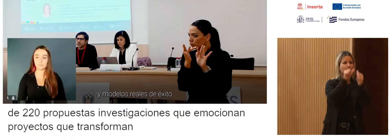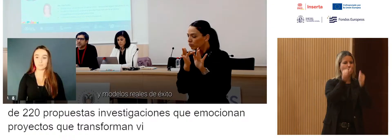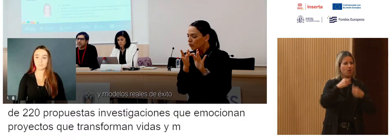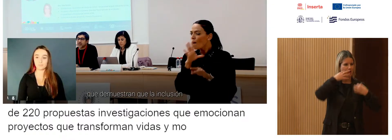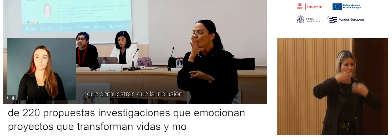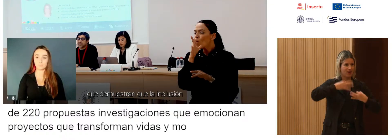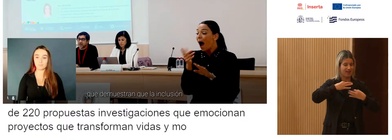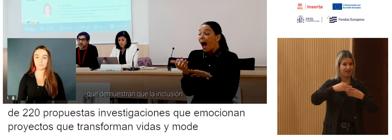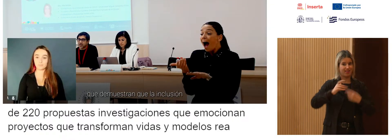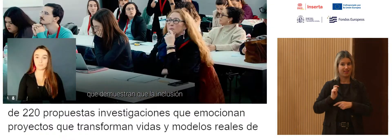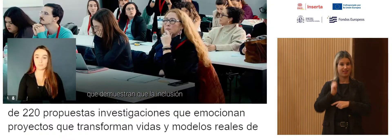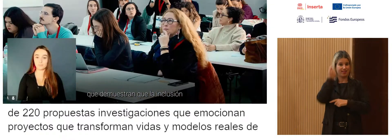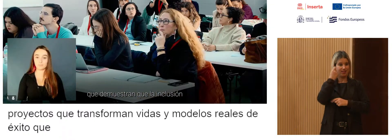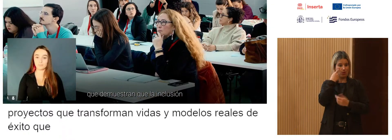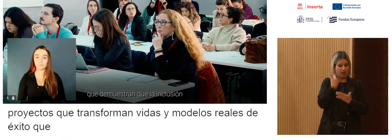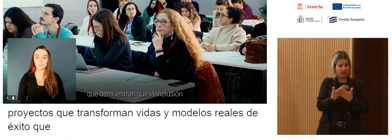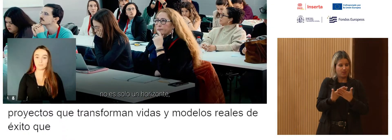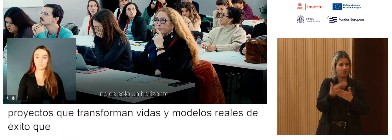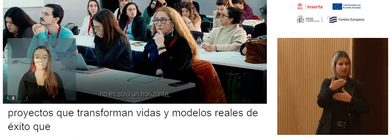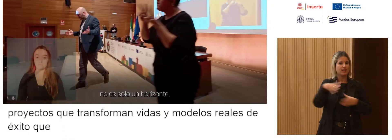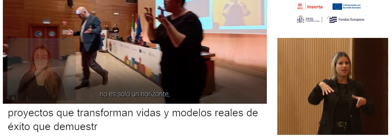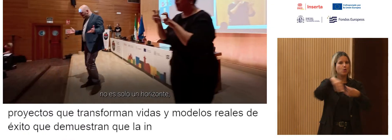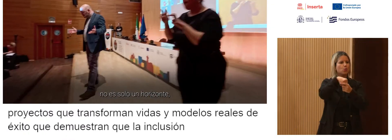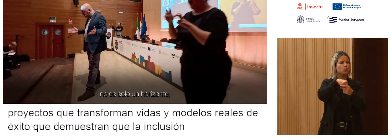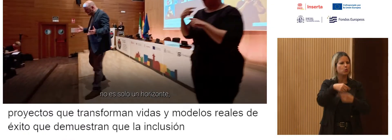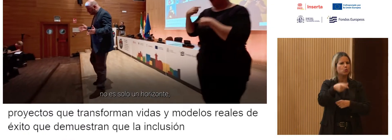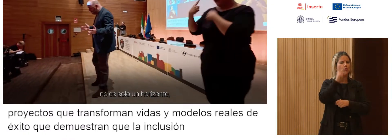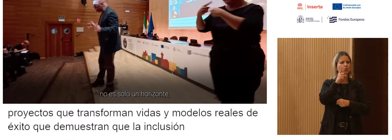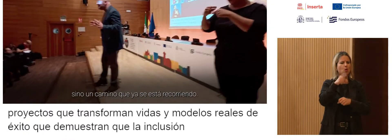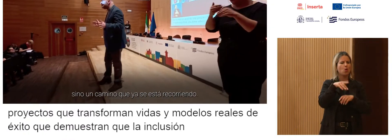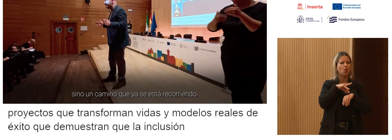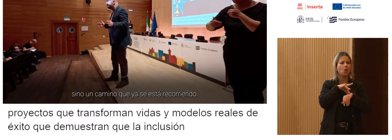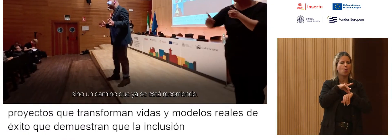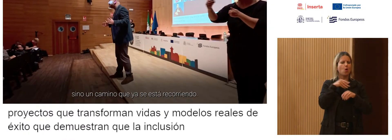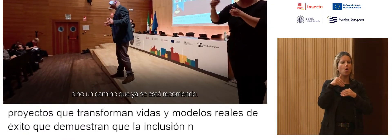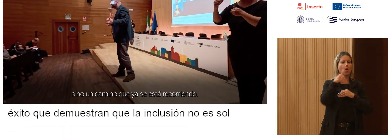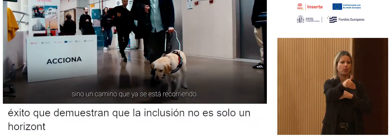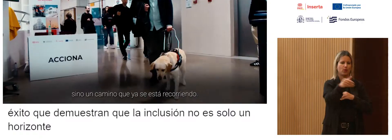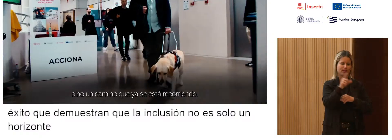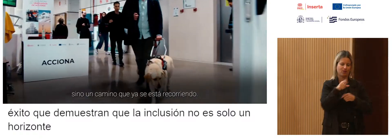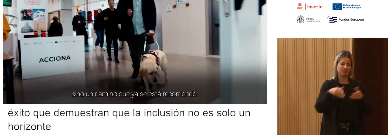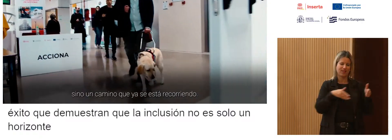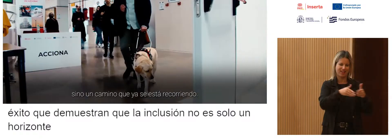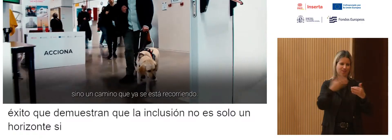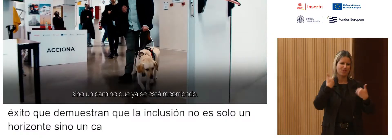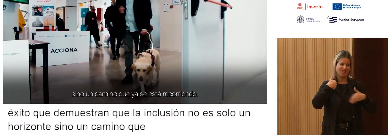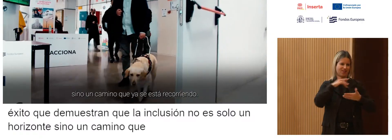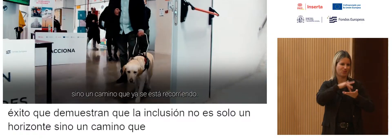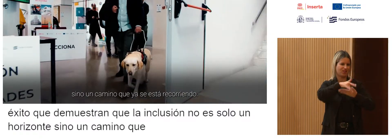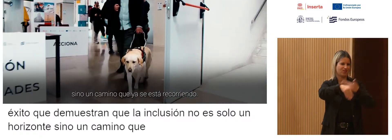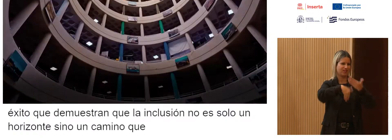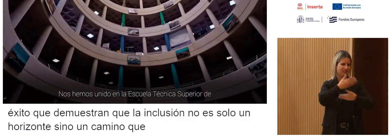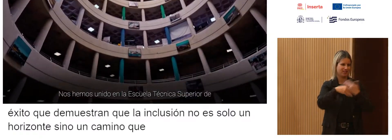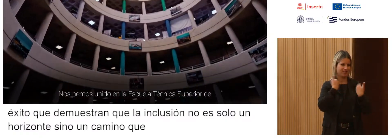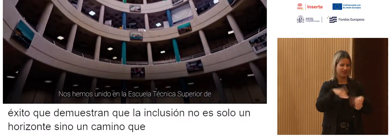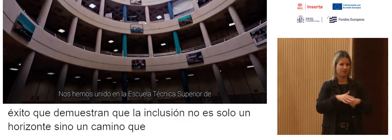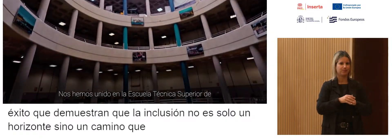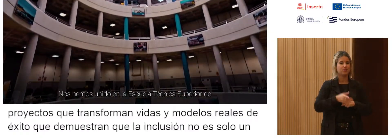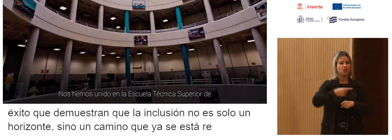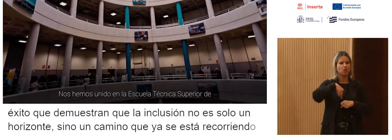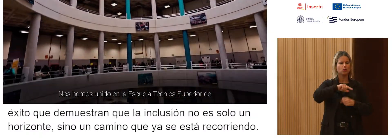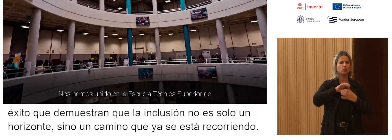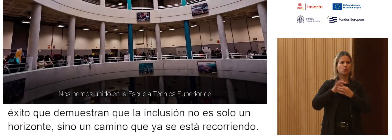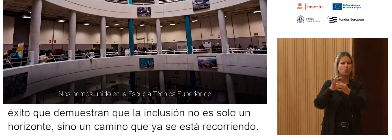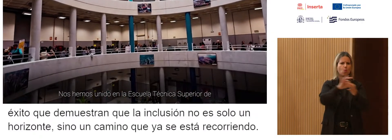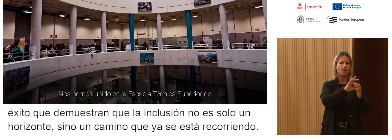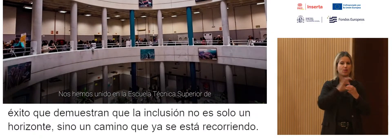reales de éxito que demuestran que la inclusión no es solo un horizonte, sino un camino que ya se está recorriendo. Nos hemos unido en